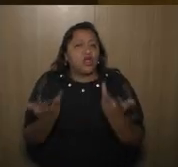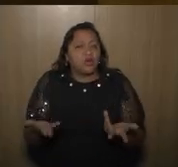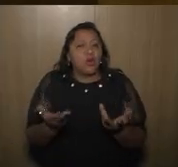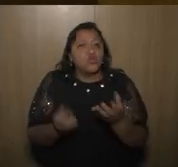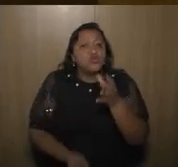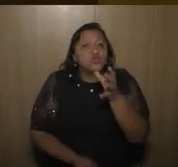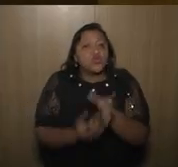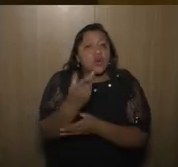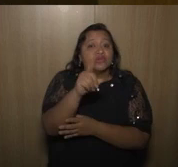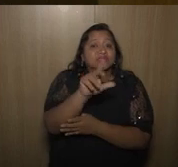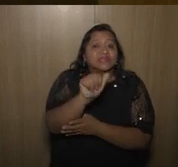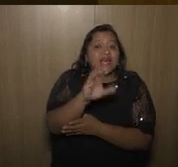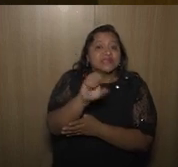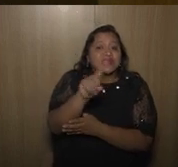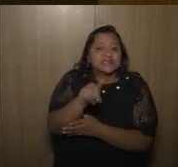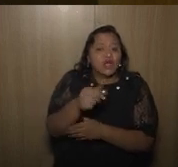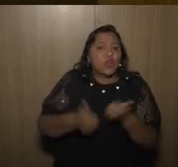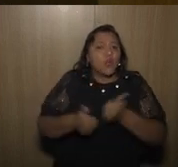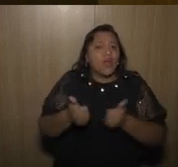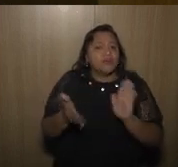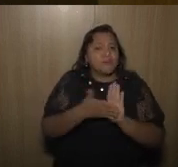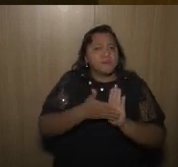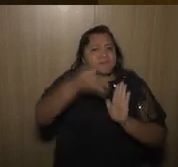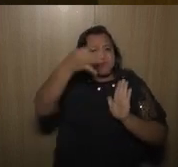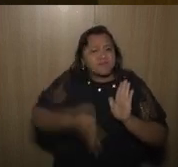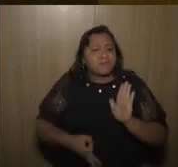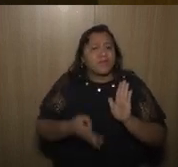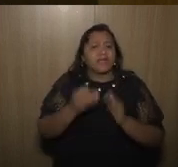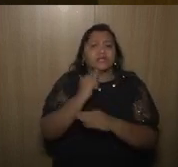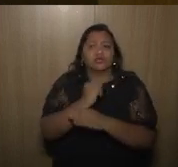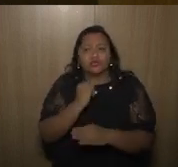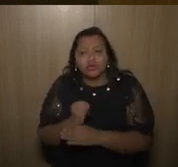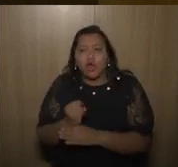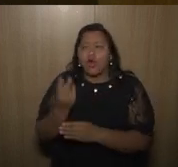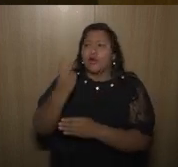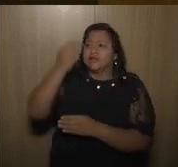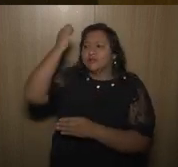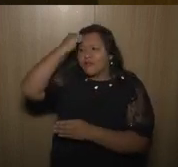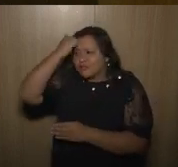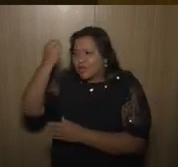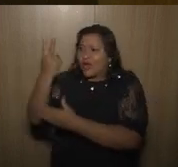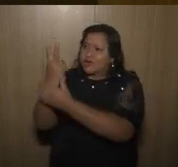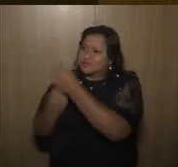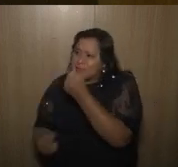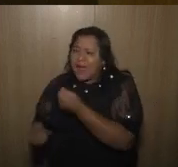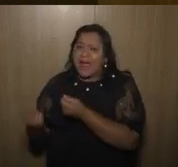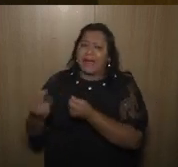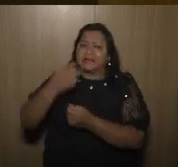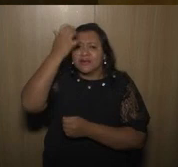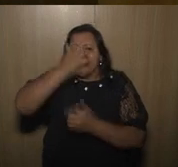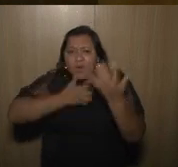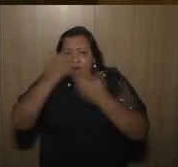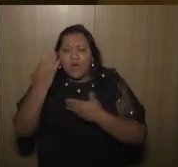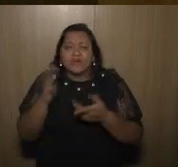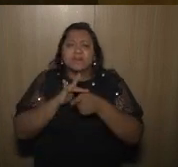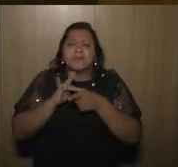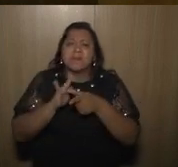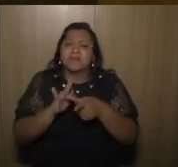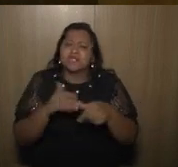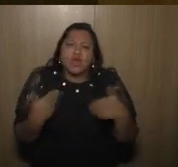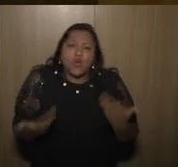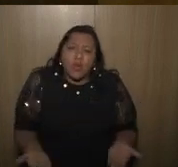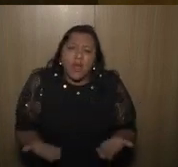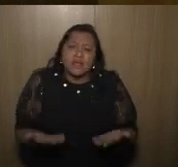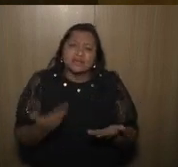SACES, ¿qué le va a garantizar a las instituciones, a los pares, a los evaluadores en términos de su implementación? ¿Qué garantías,